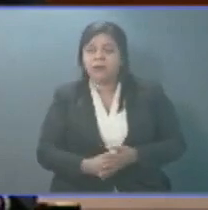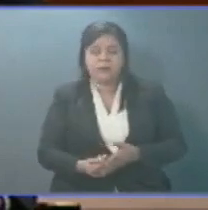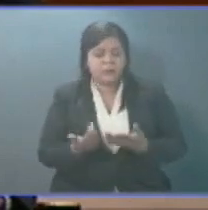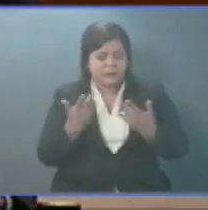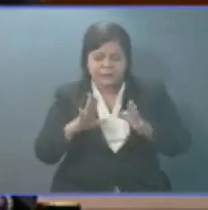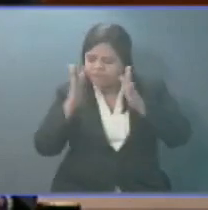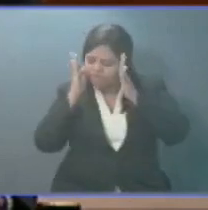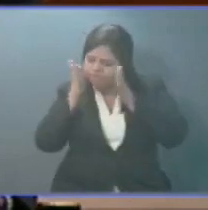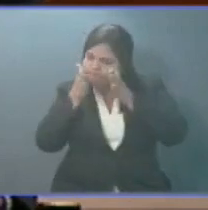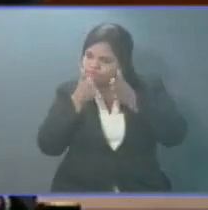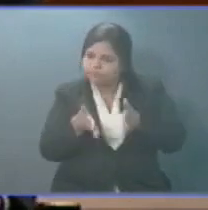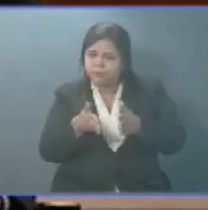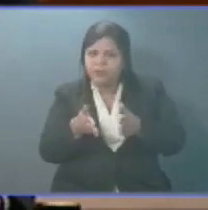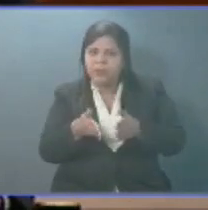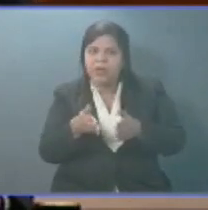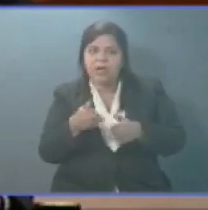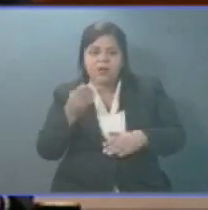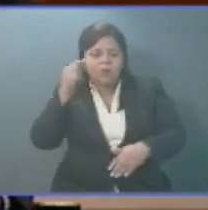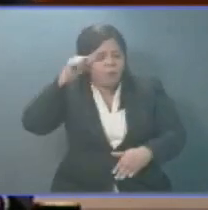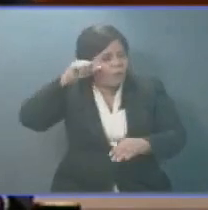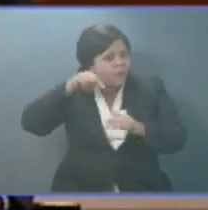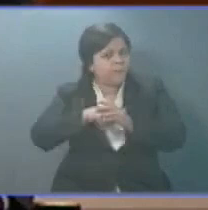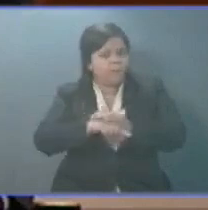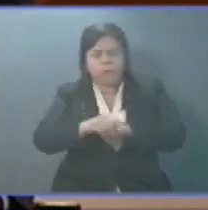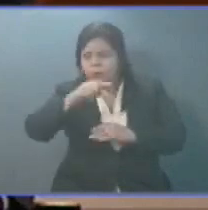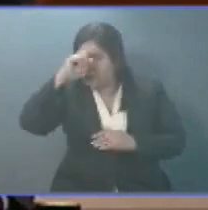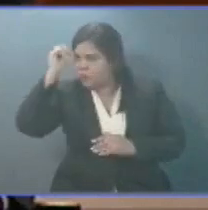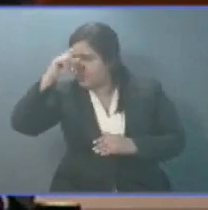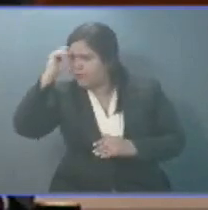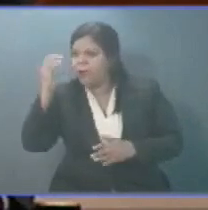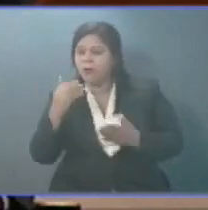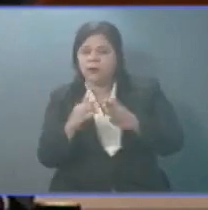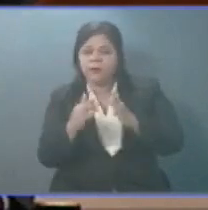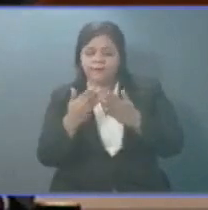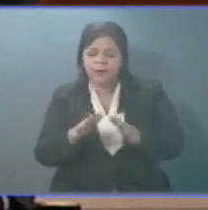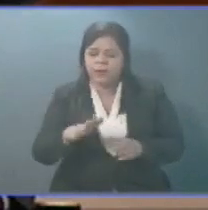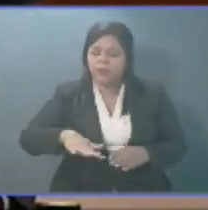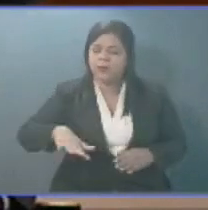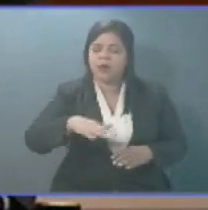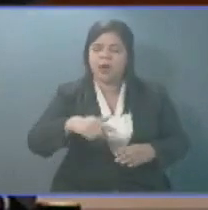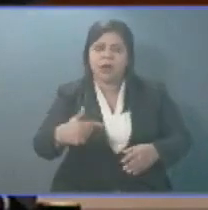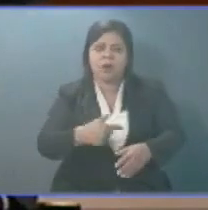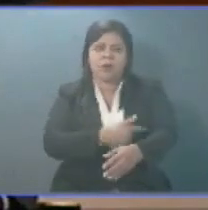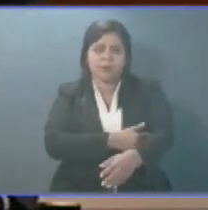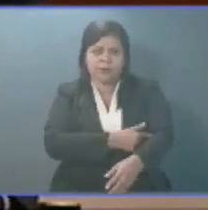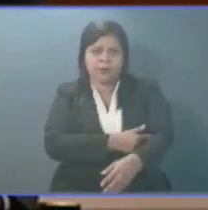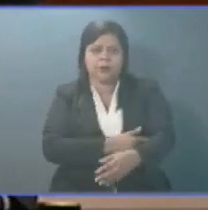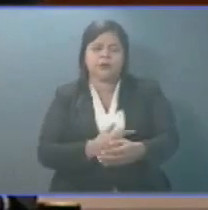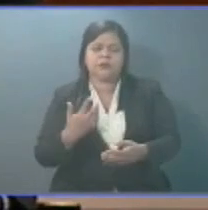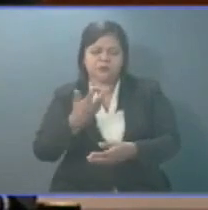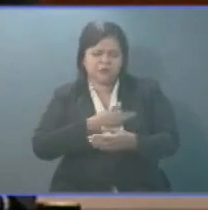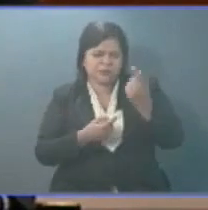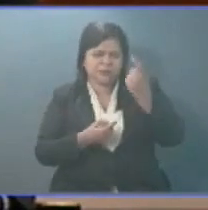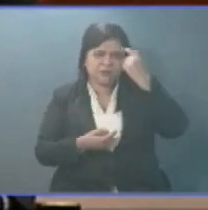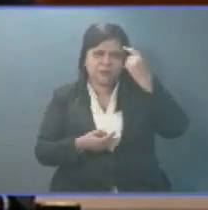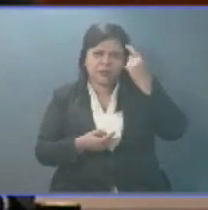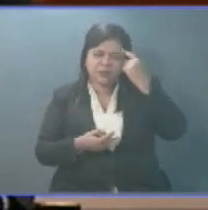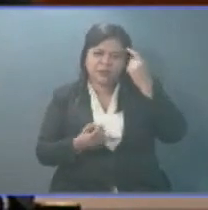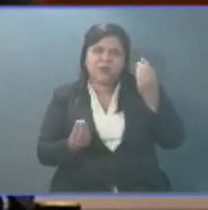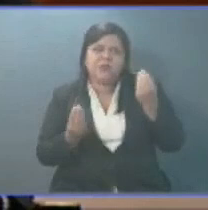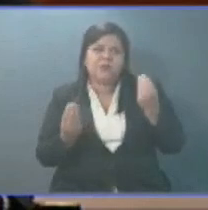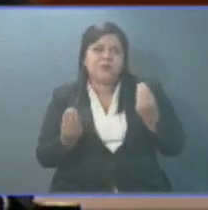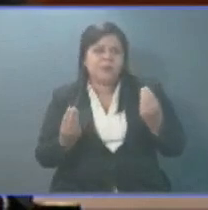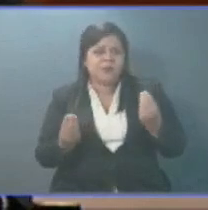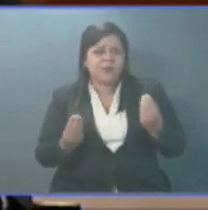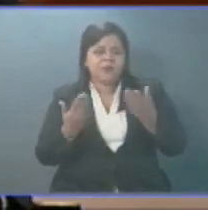en la estructura y en el funcionamiento de las diferentes áreas hospitalarias pensando y adecuando como va a ser